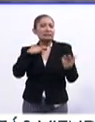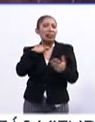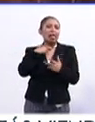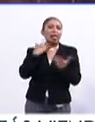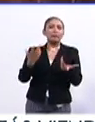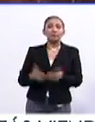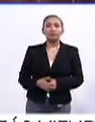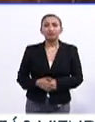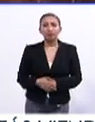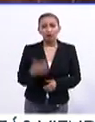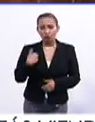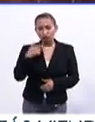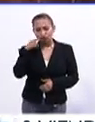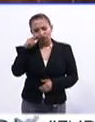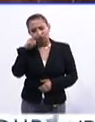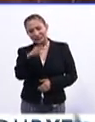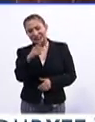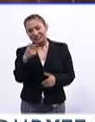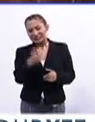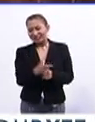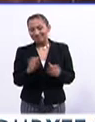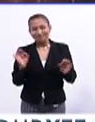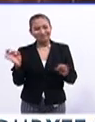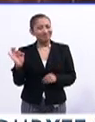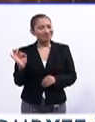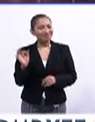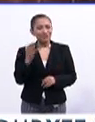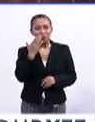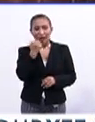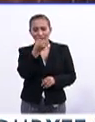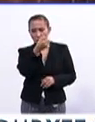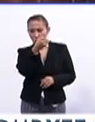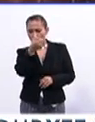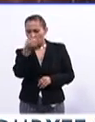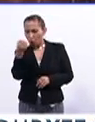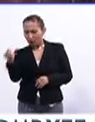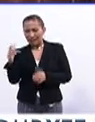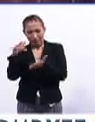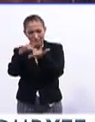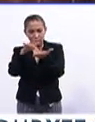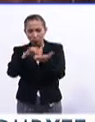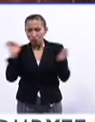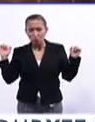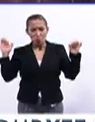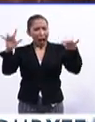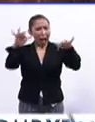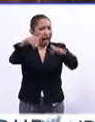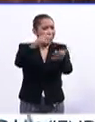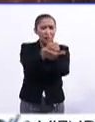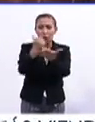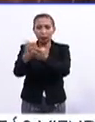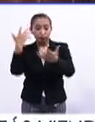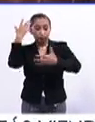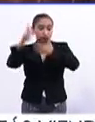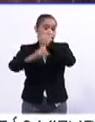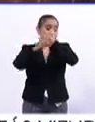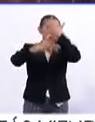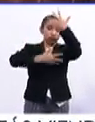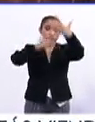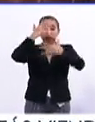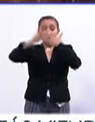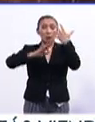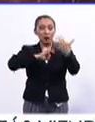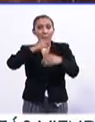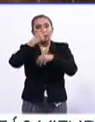nos dimos cuenta de que si no había cierto orden en estos apoyos iba a ser caótico y que